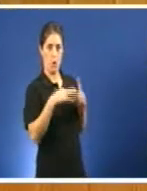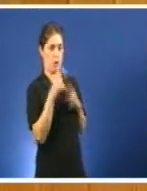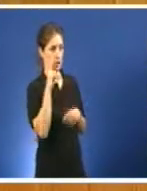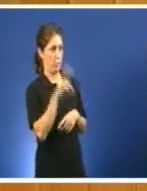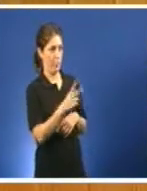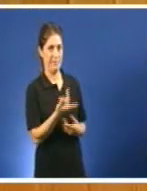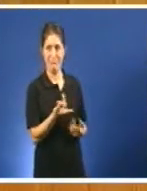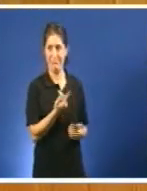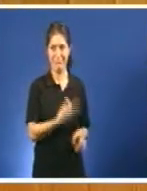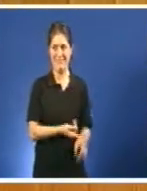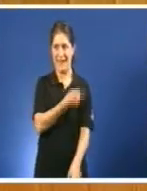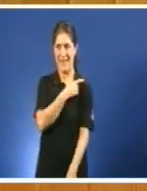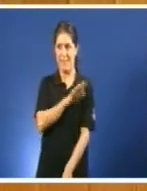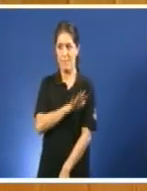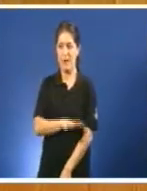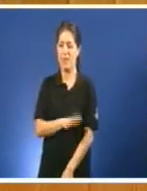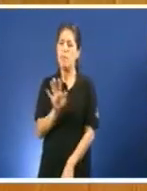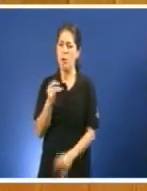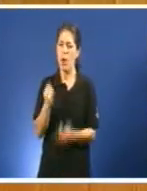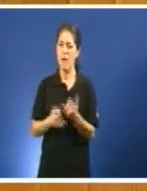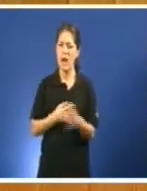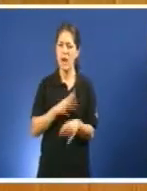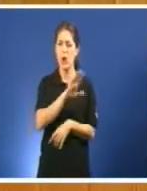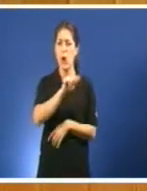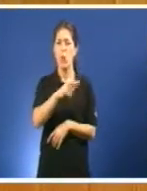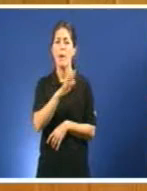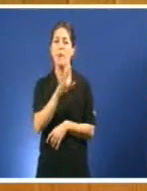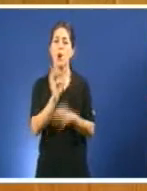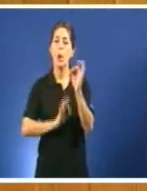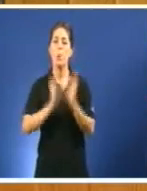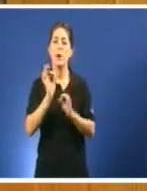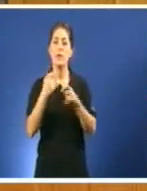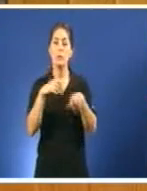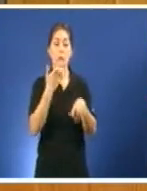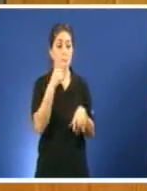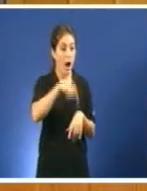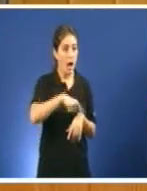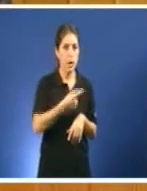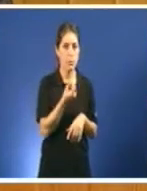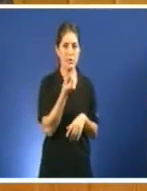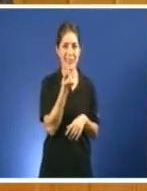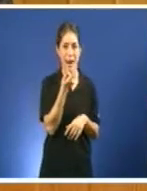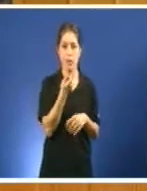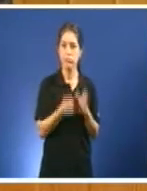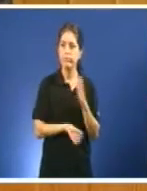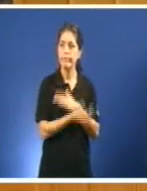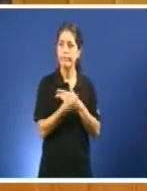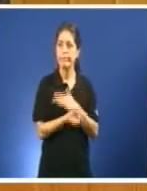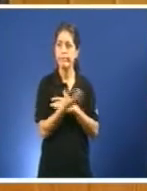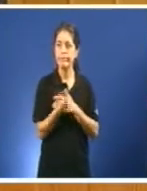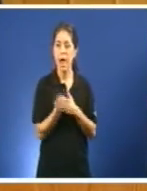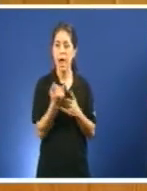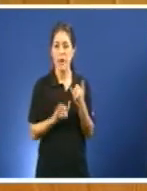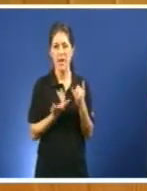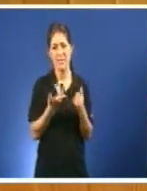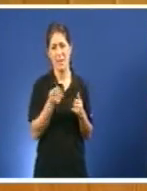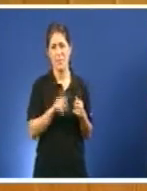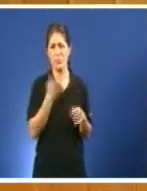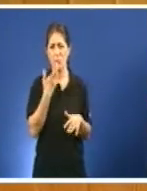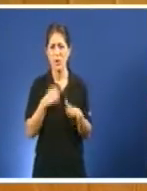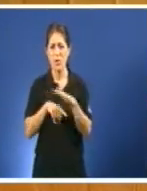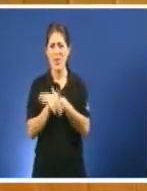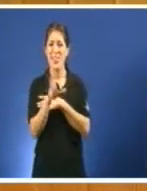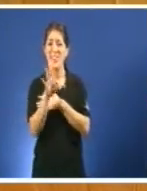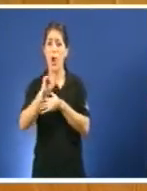un incremento do 1,5% na formación bruta de capital e un incremento inferior ao 1,5%